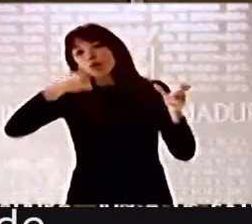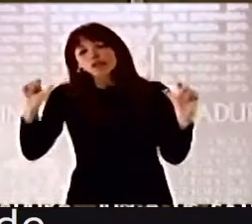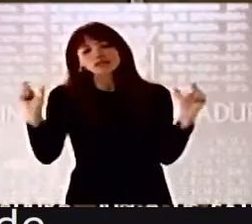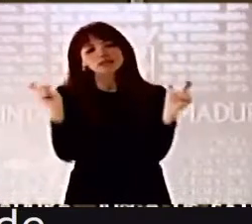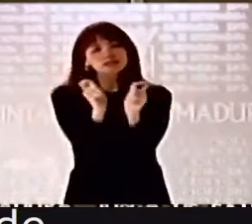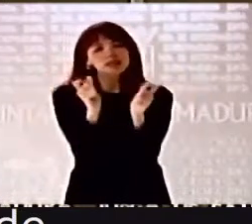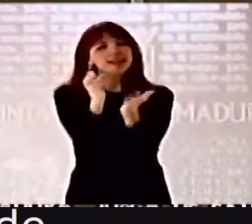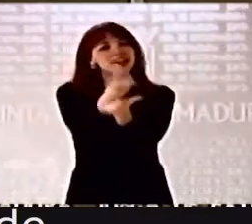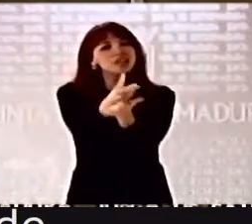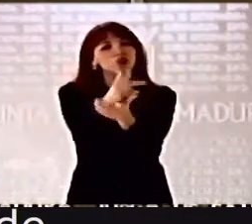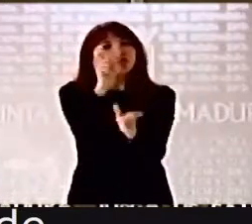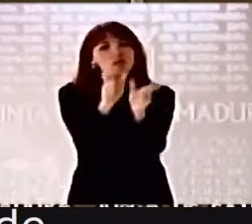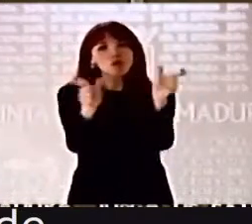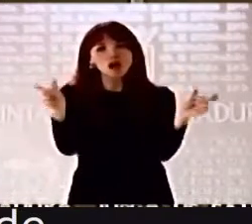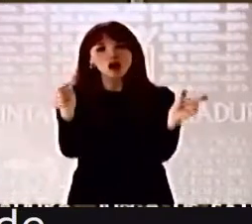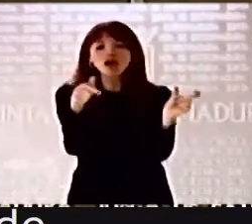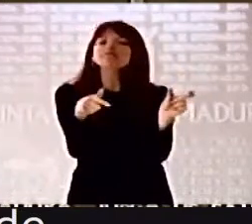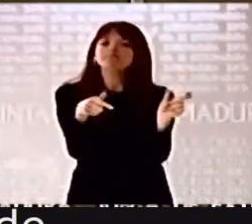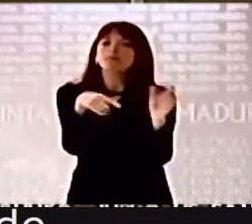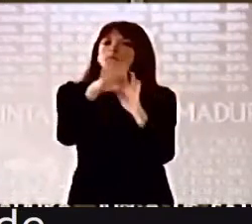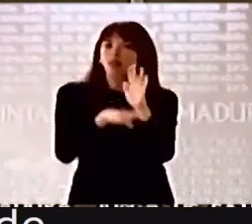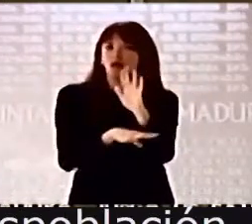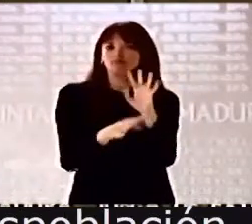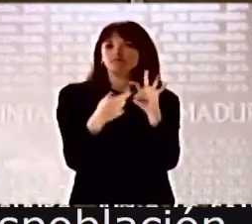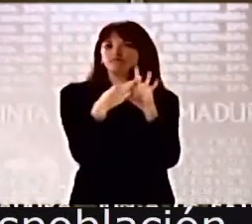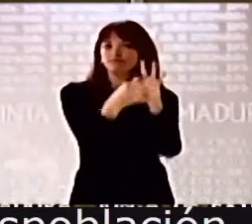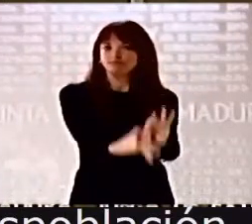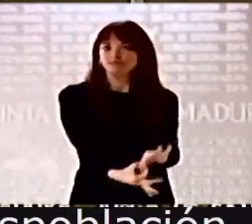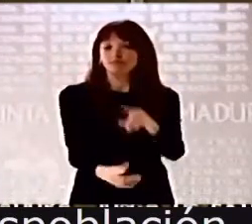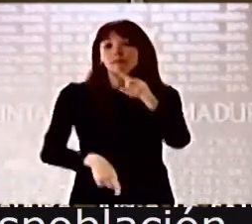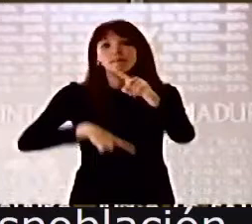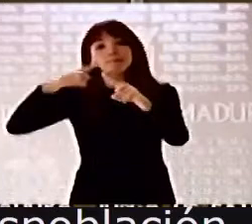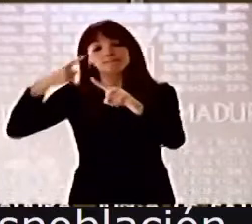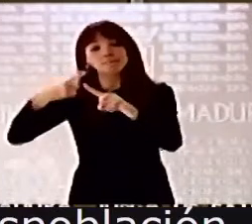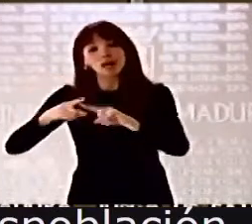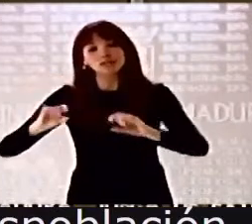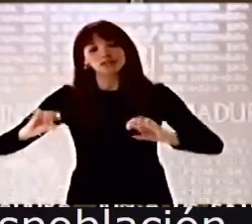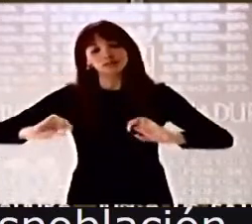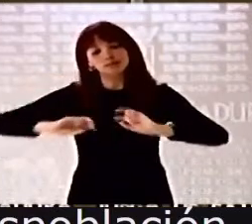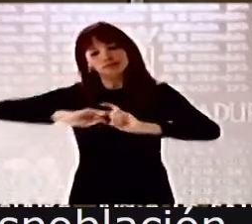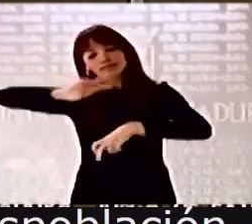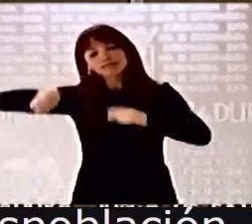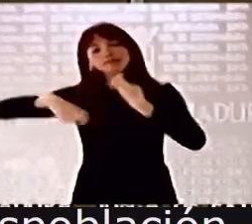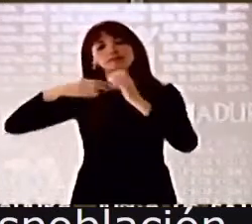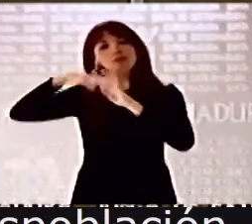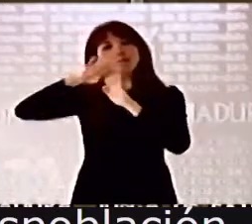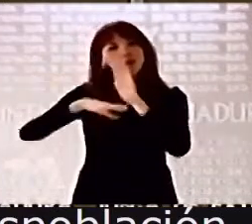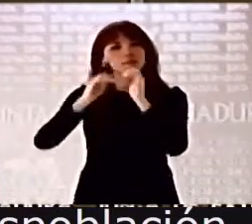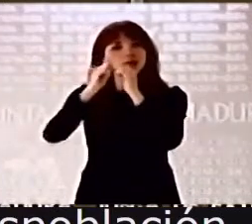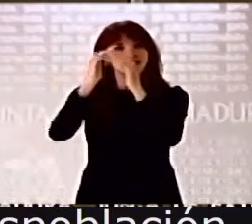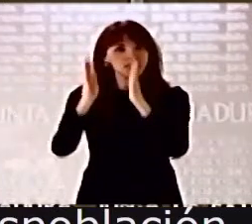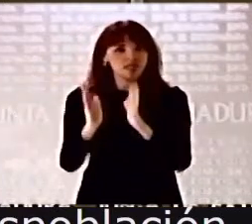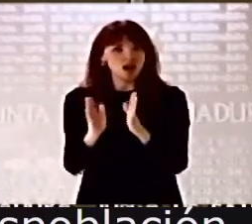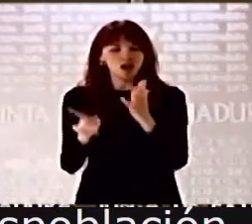demográfico, tendremos una actualización del plan de vivienda, tendremos